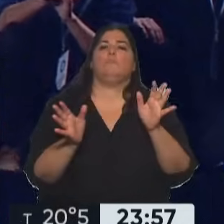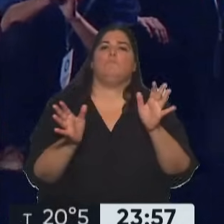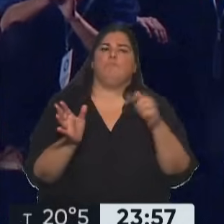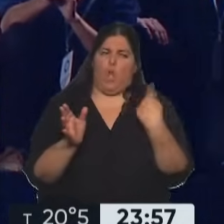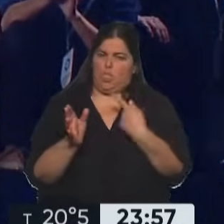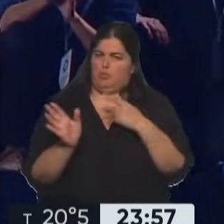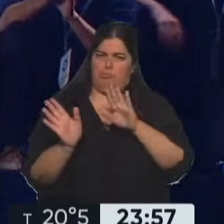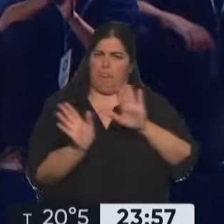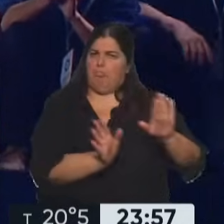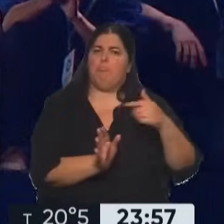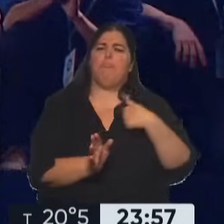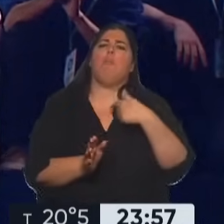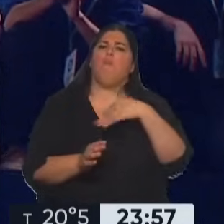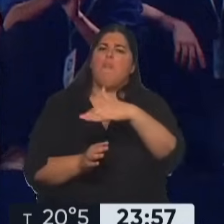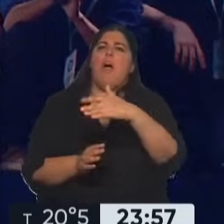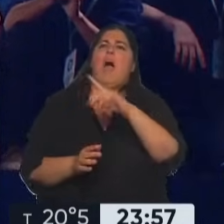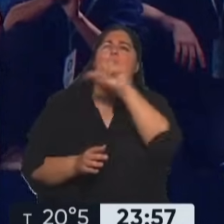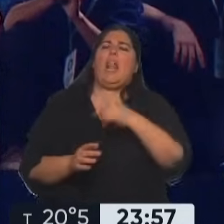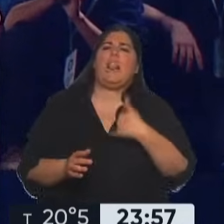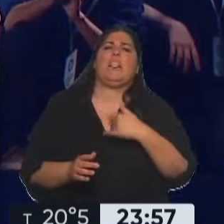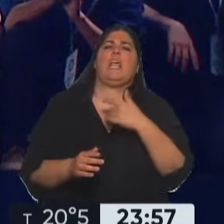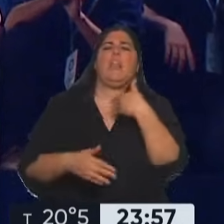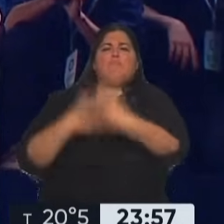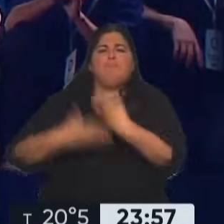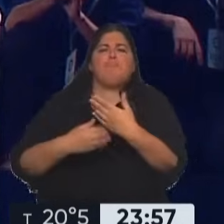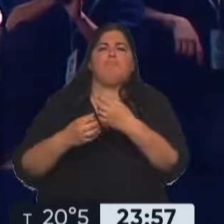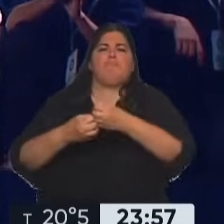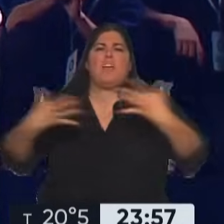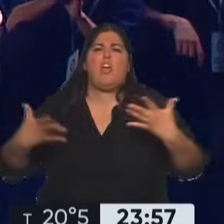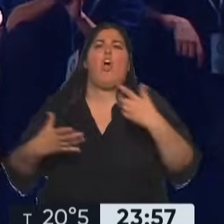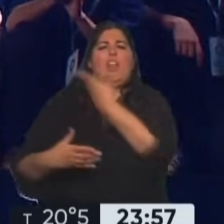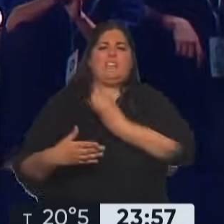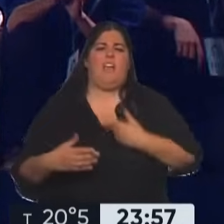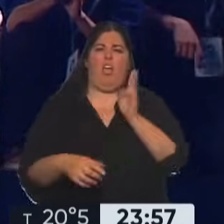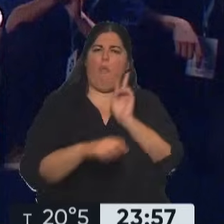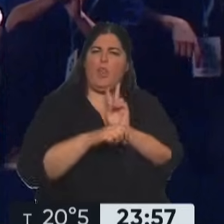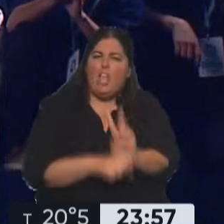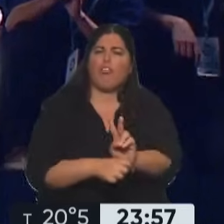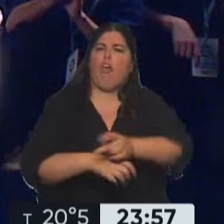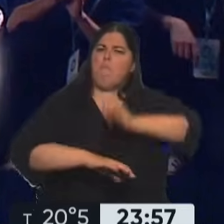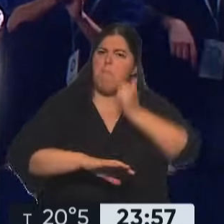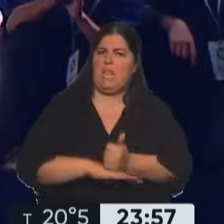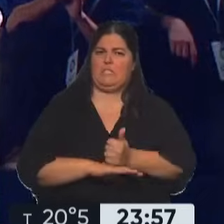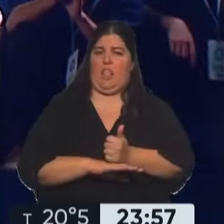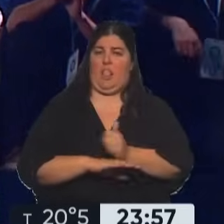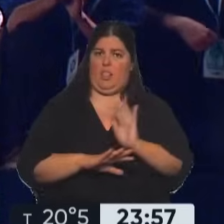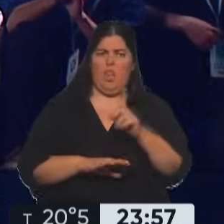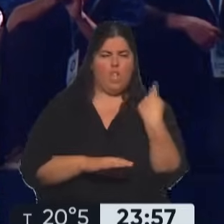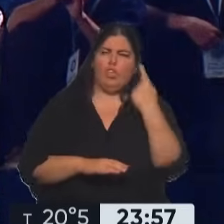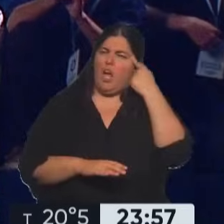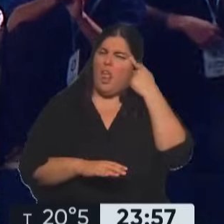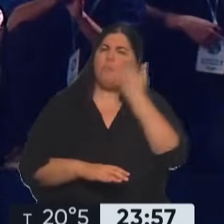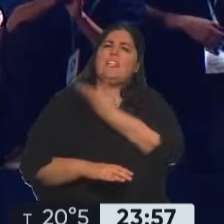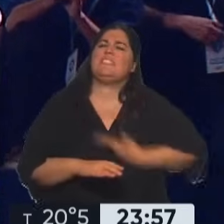la Argentina de un Estado protector y presente. Creemos en el